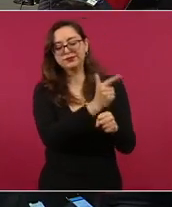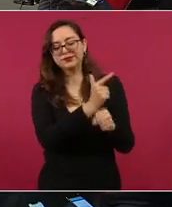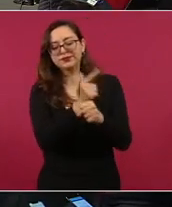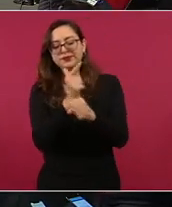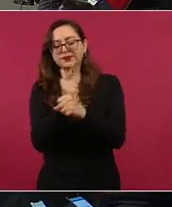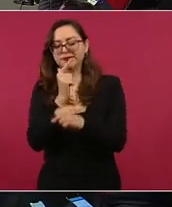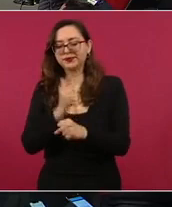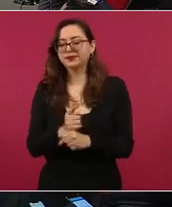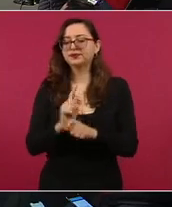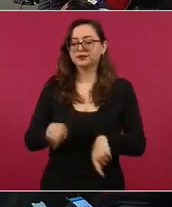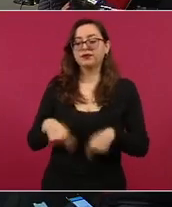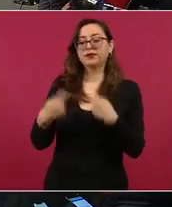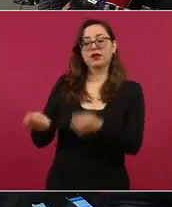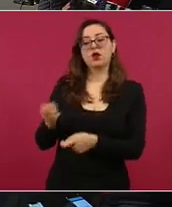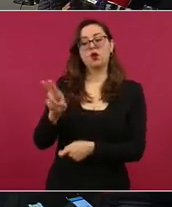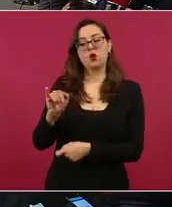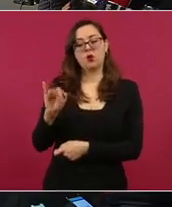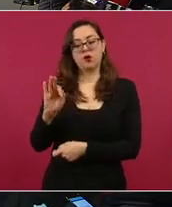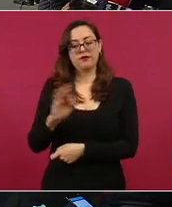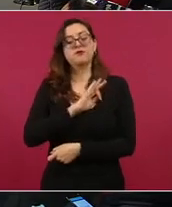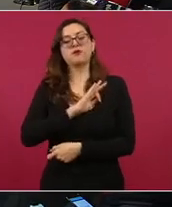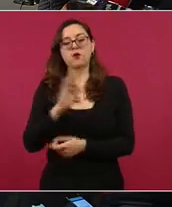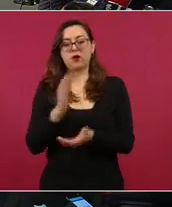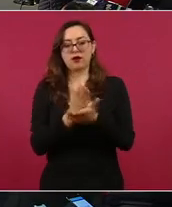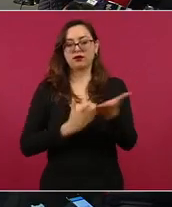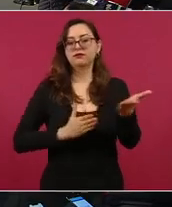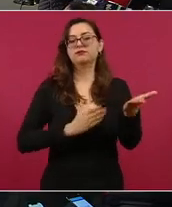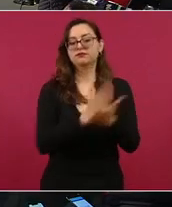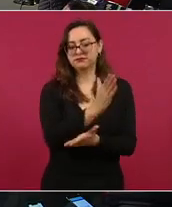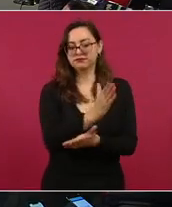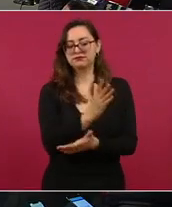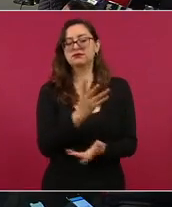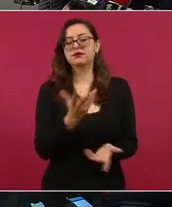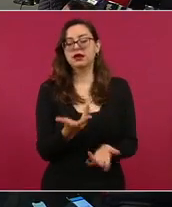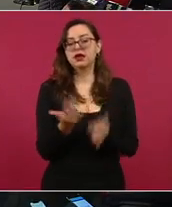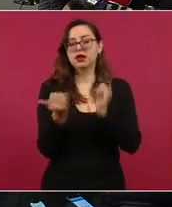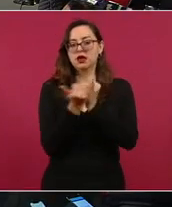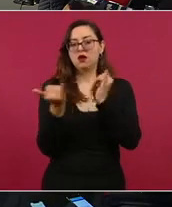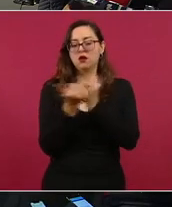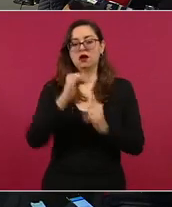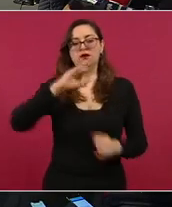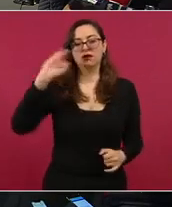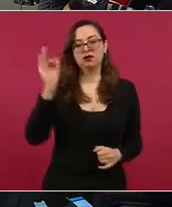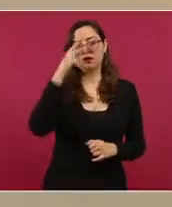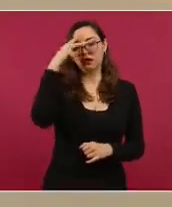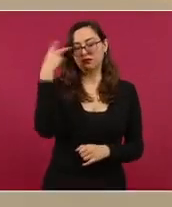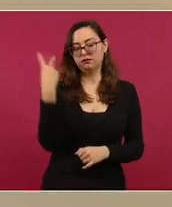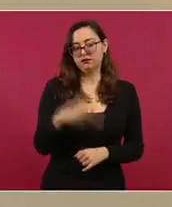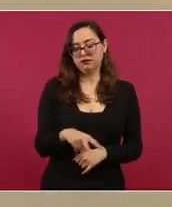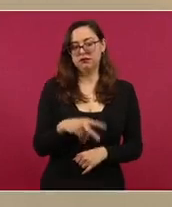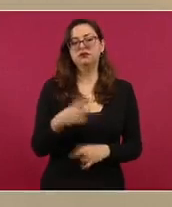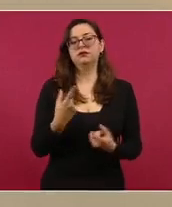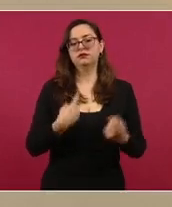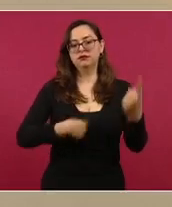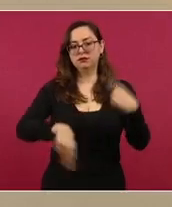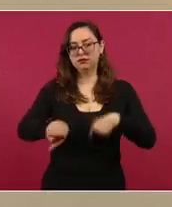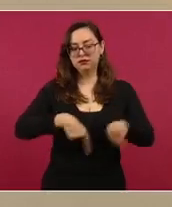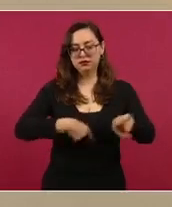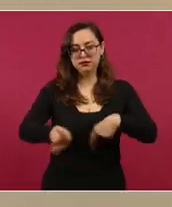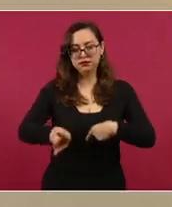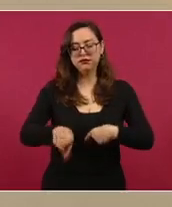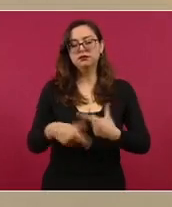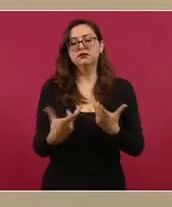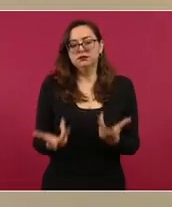atribuciones legales con la colaboración de la Federación Mexicana de Fútbol. En tal virtud, se han establecido